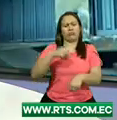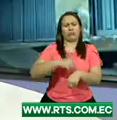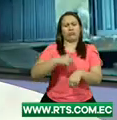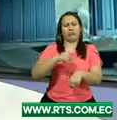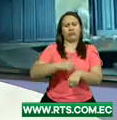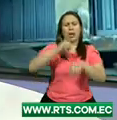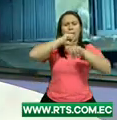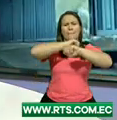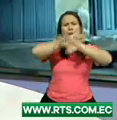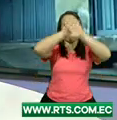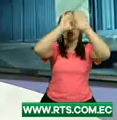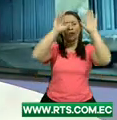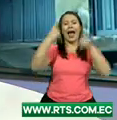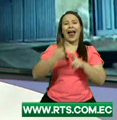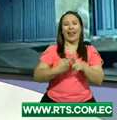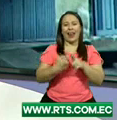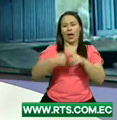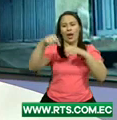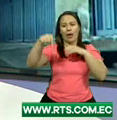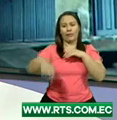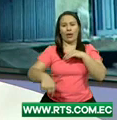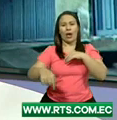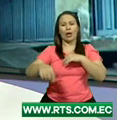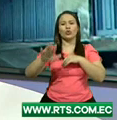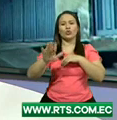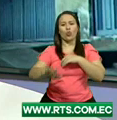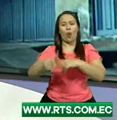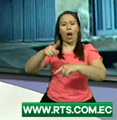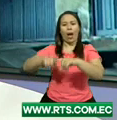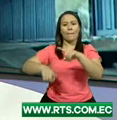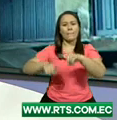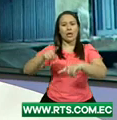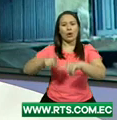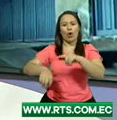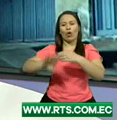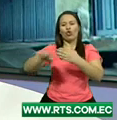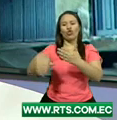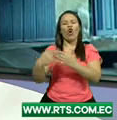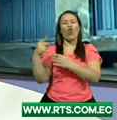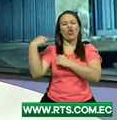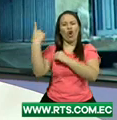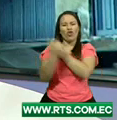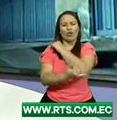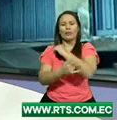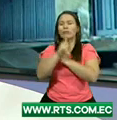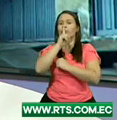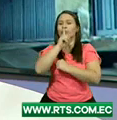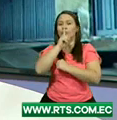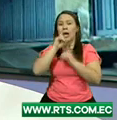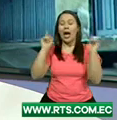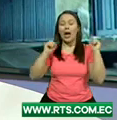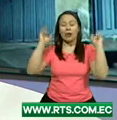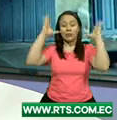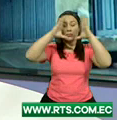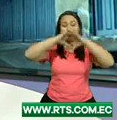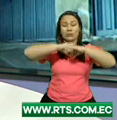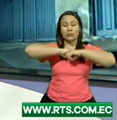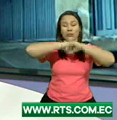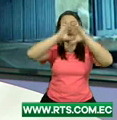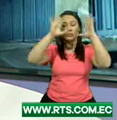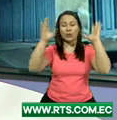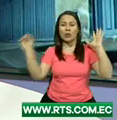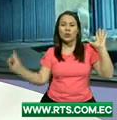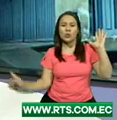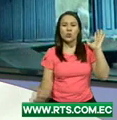madrugada por su inquilino y varios amigos de él todos extranjeros quienes irrumpieron en su vivienda para